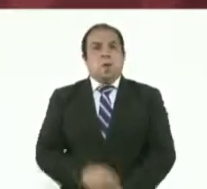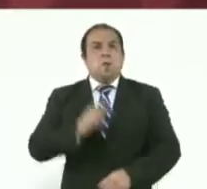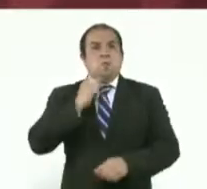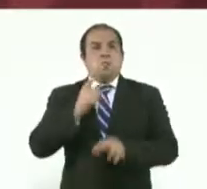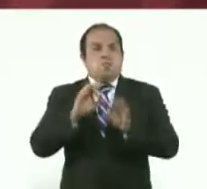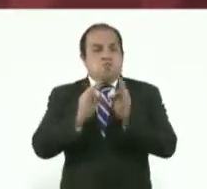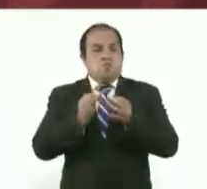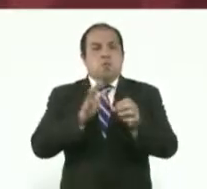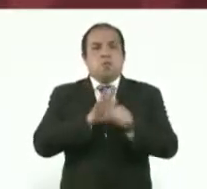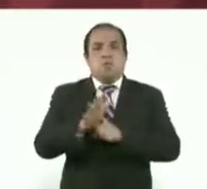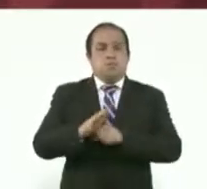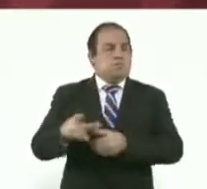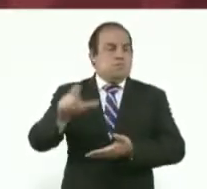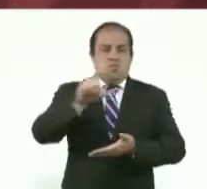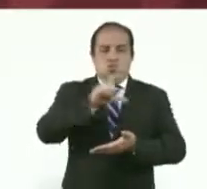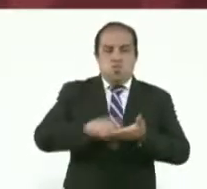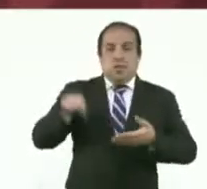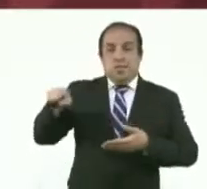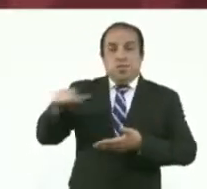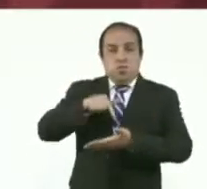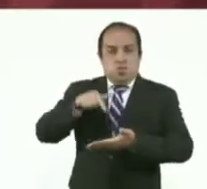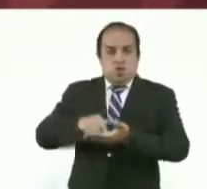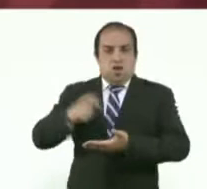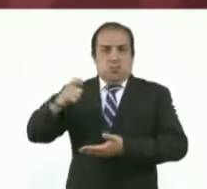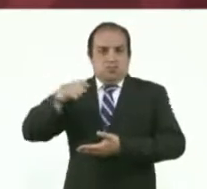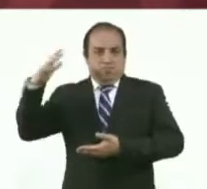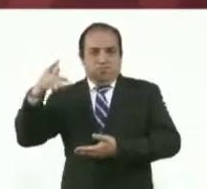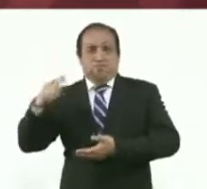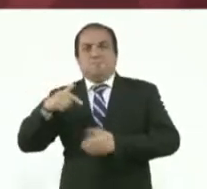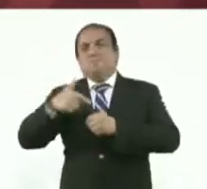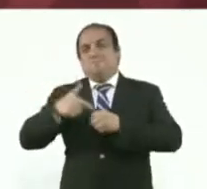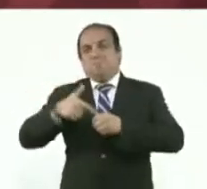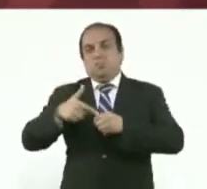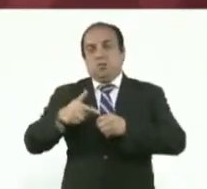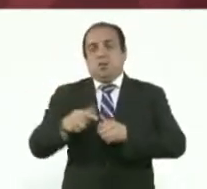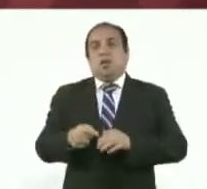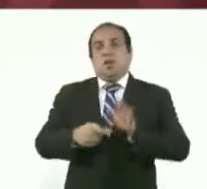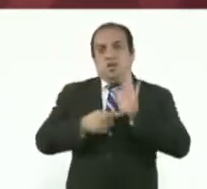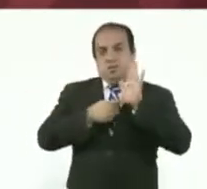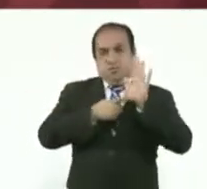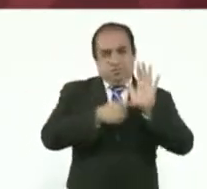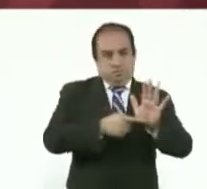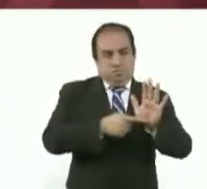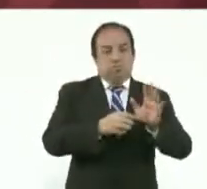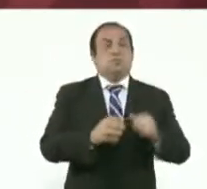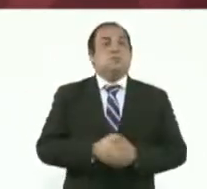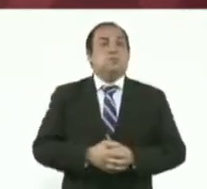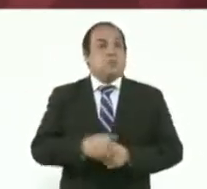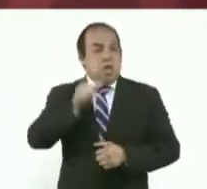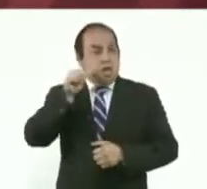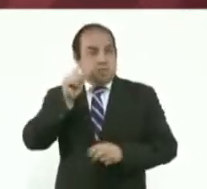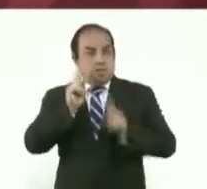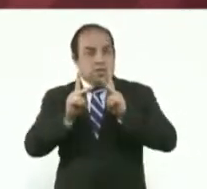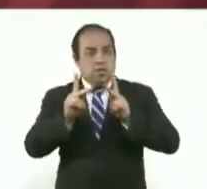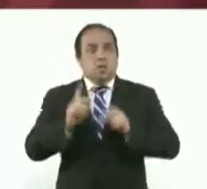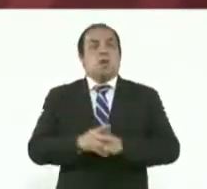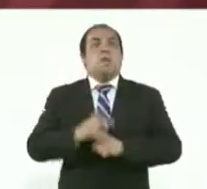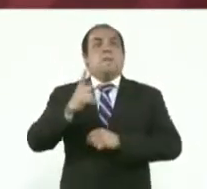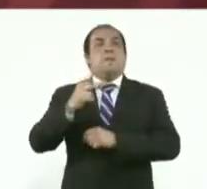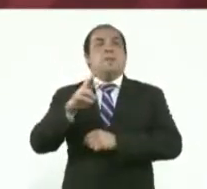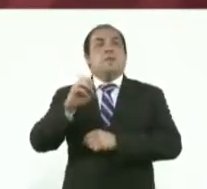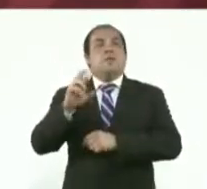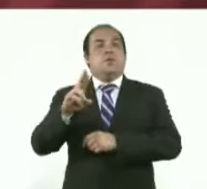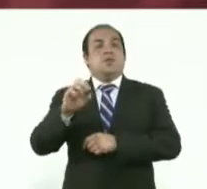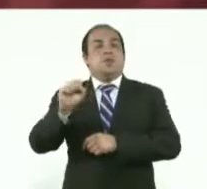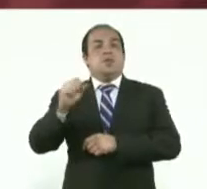no se compre ahí donde está cara la gasolina y que estemos mostrando. Ayer hablé con el procurador Sheffield, él va a